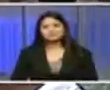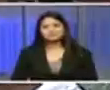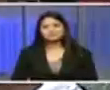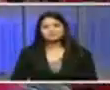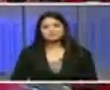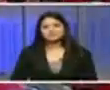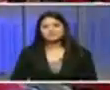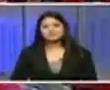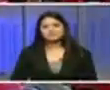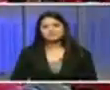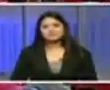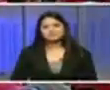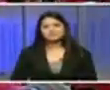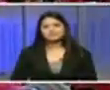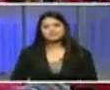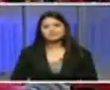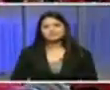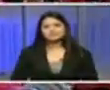Así.